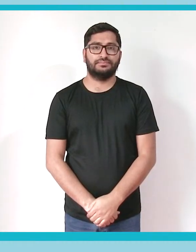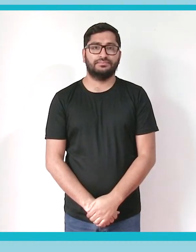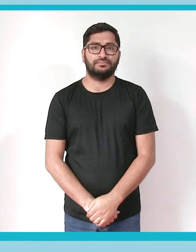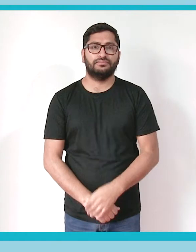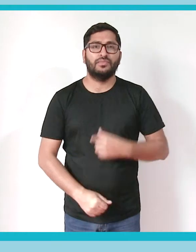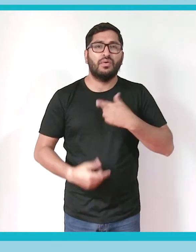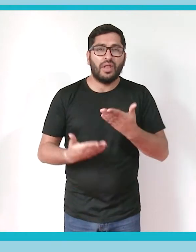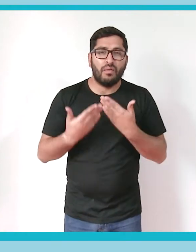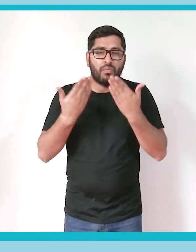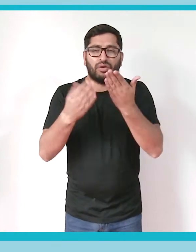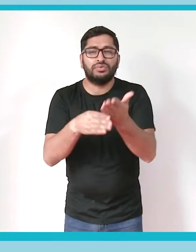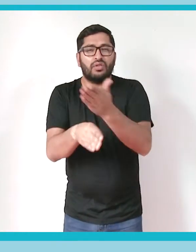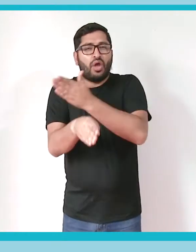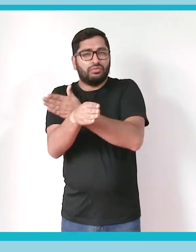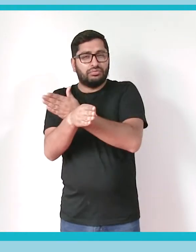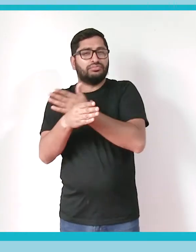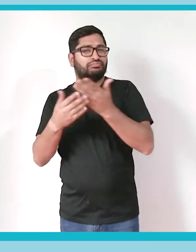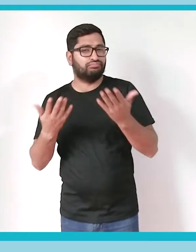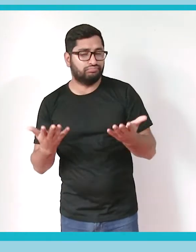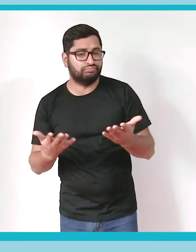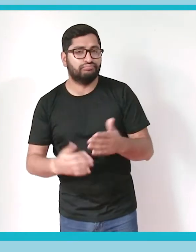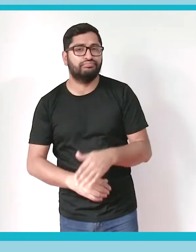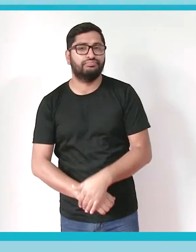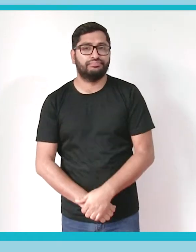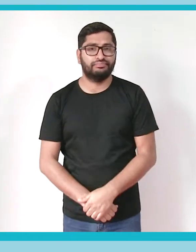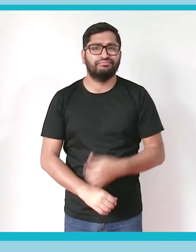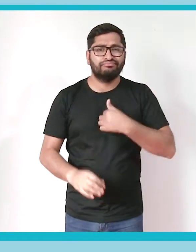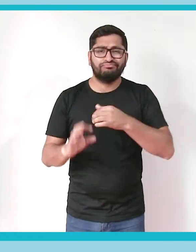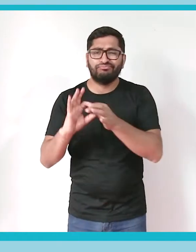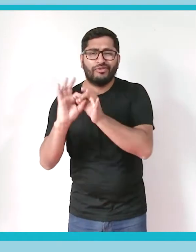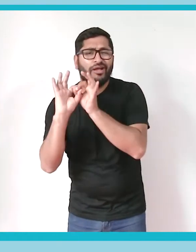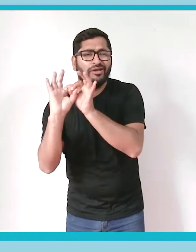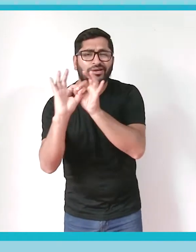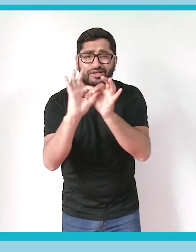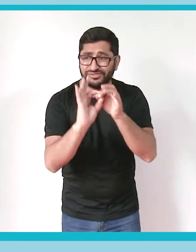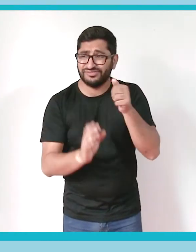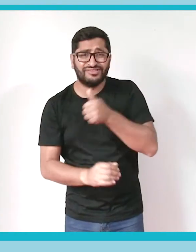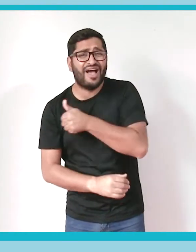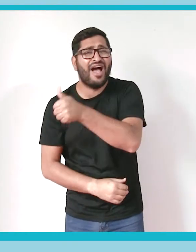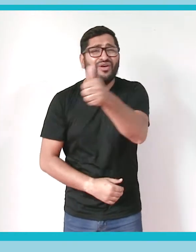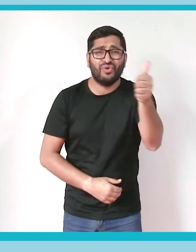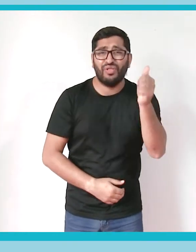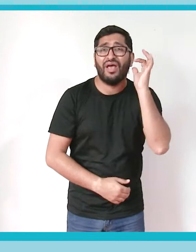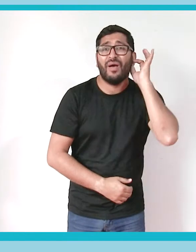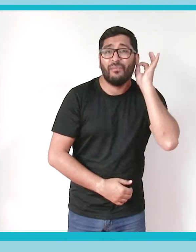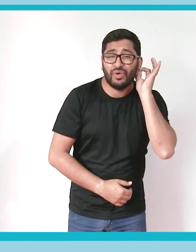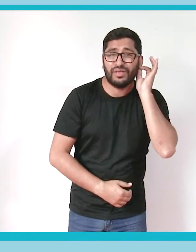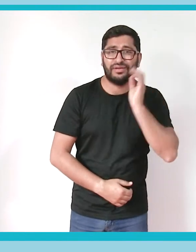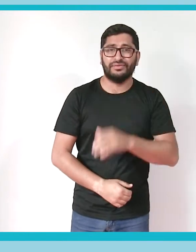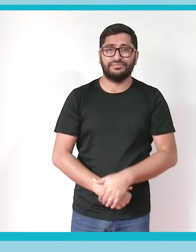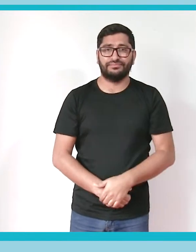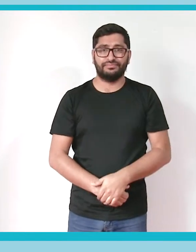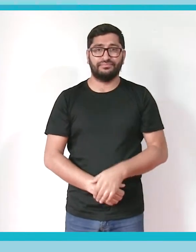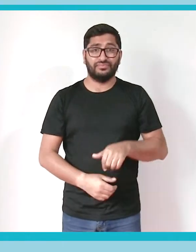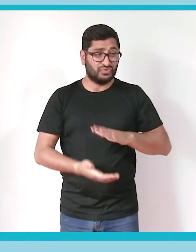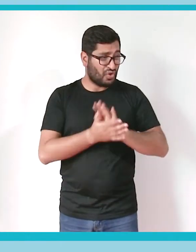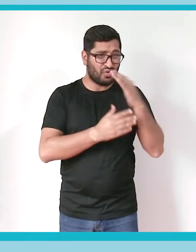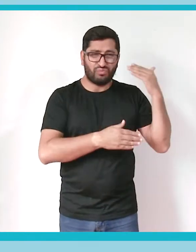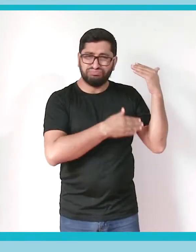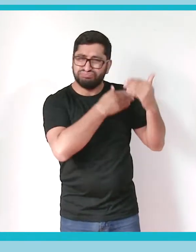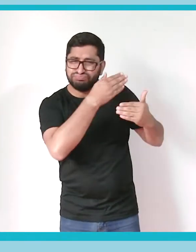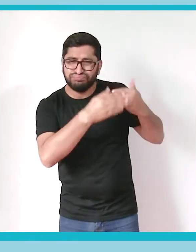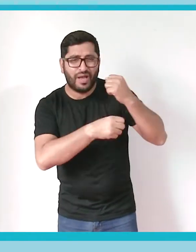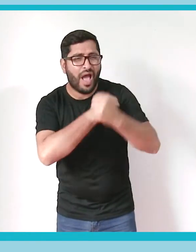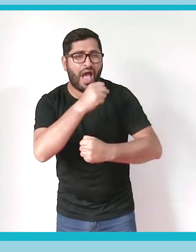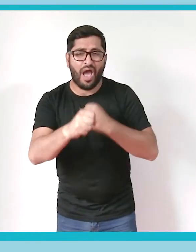pequeño saludo antes de empezar, ¿no? Agradecer las Mienes, ¿no? Todos los años siempre tenemos un